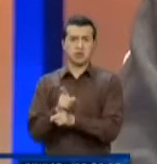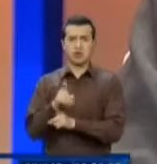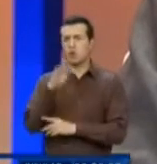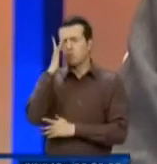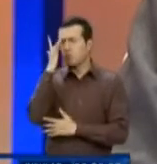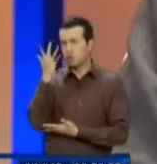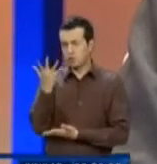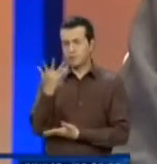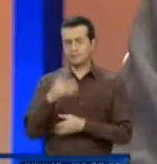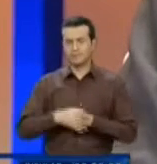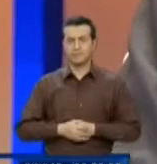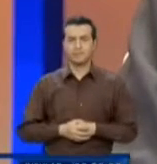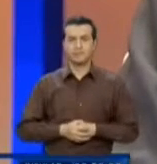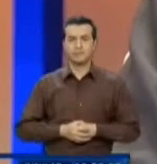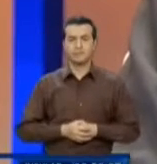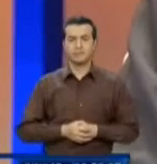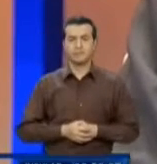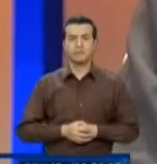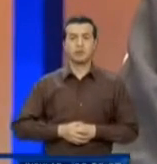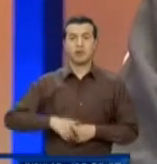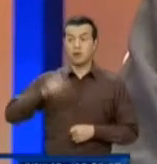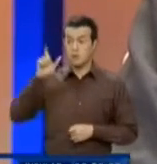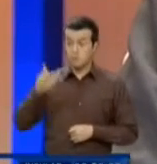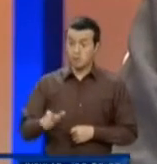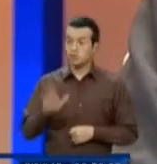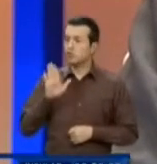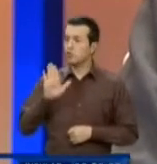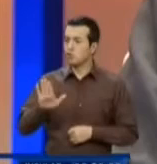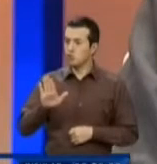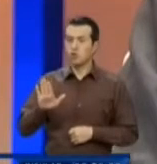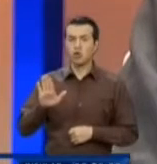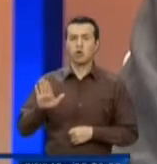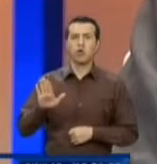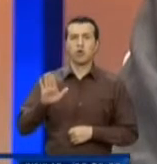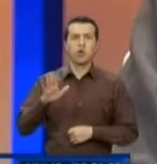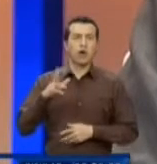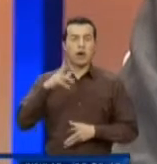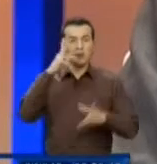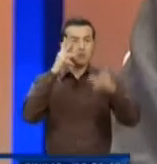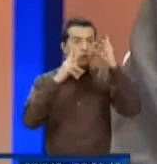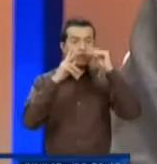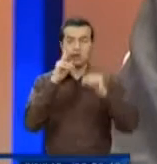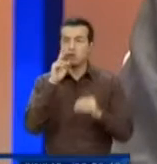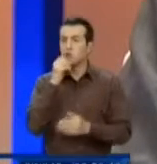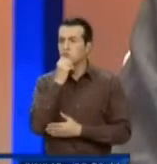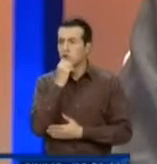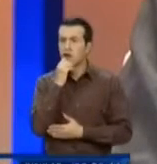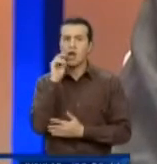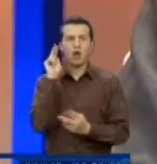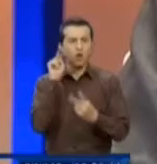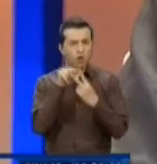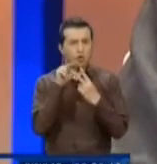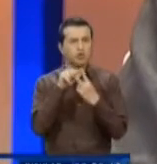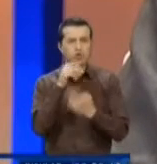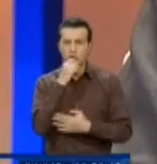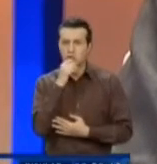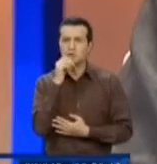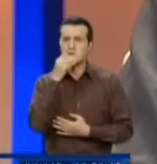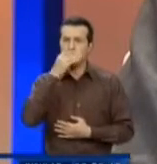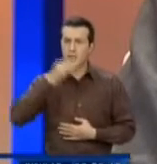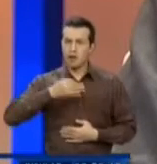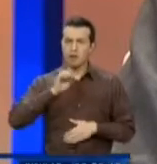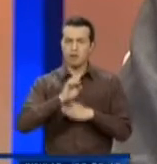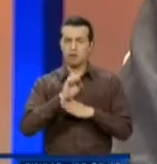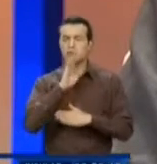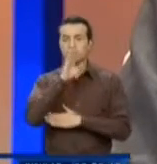que cada vez al conocer más la realidad del pueblo ecuatoriano está haciendo mejores cosas, especialmente pensando en los